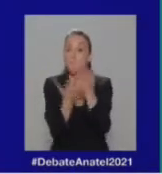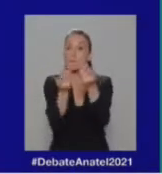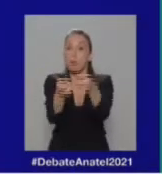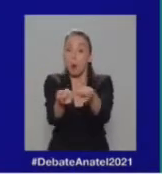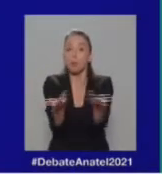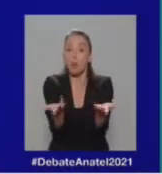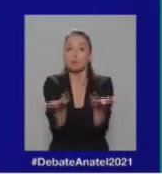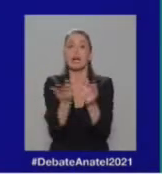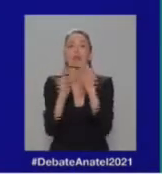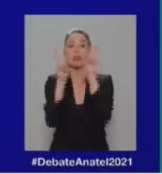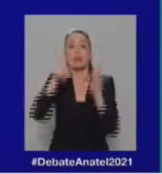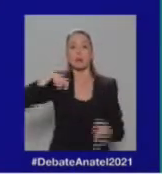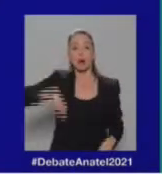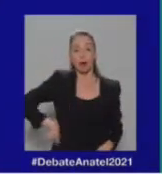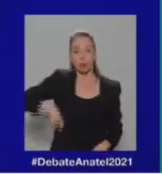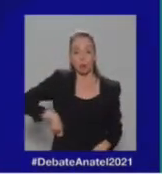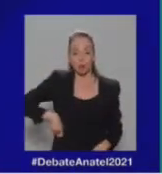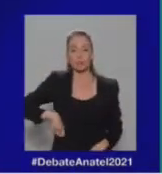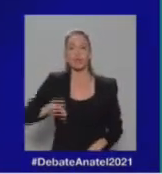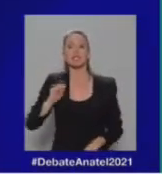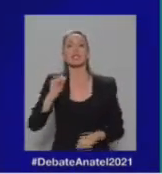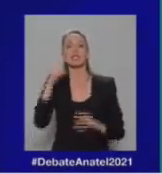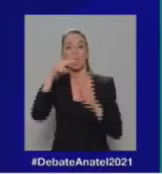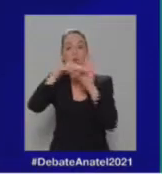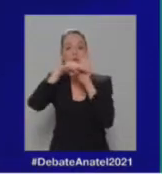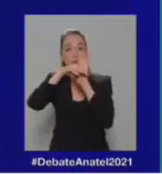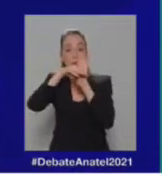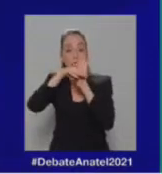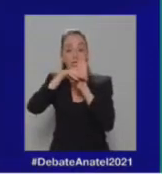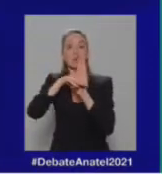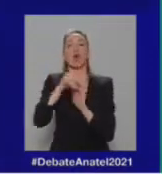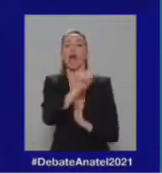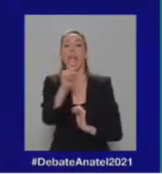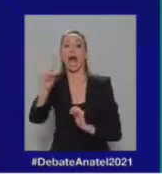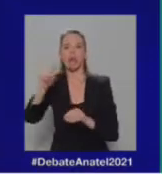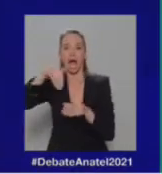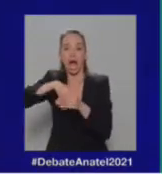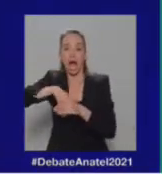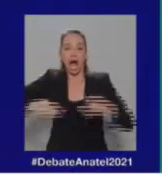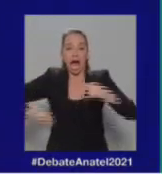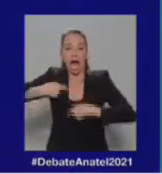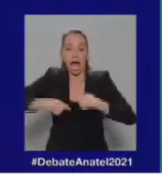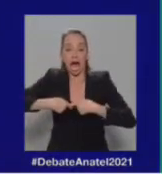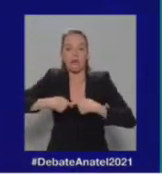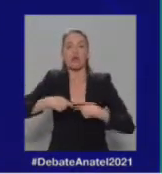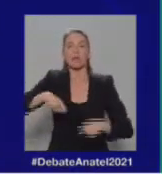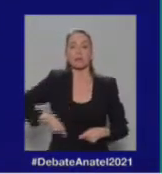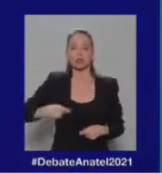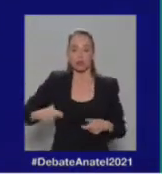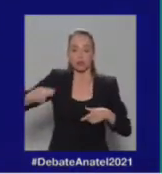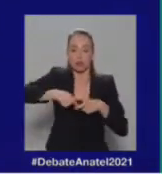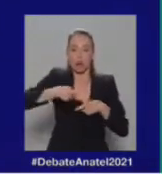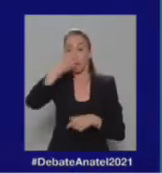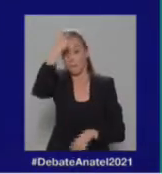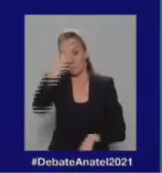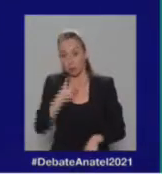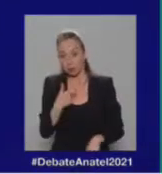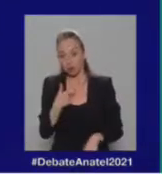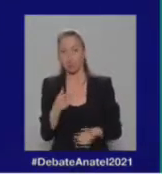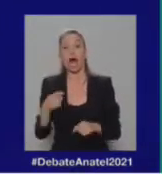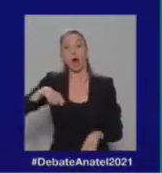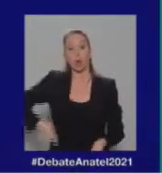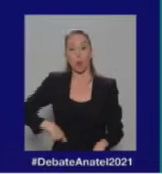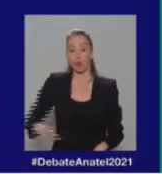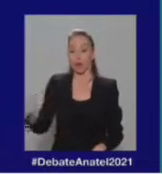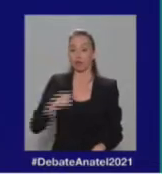1999 del proyecto que permitió el uso de mezclas de carbón y petcoque, un peligroso combustible para la salud que se obtiene luego de refinar el petróleo,